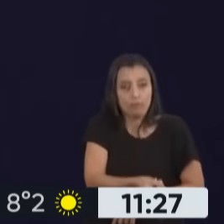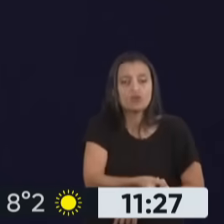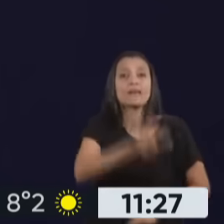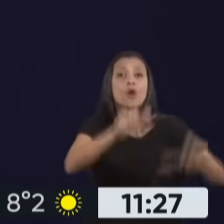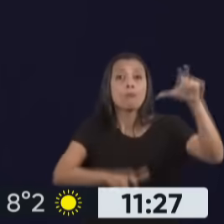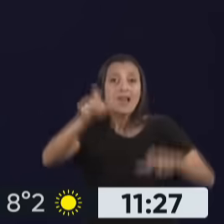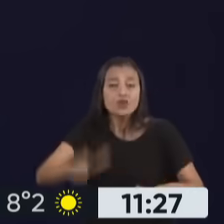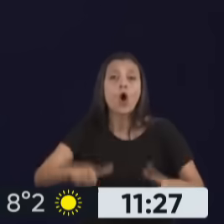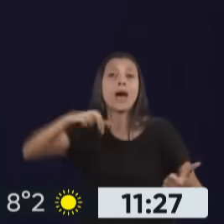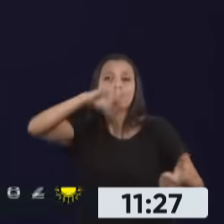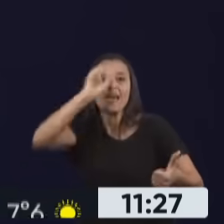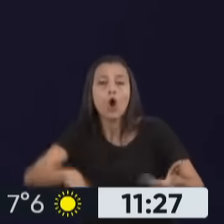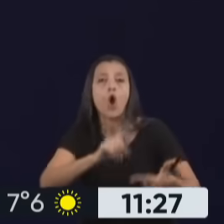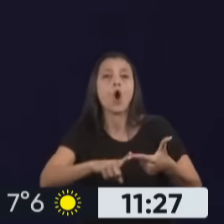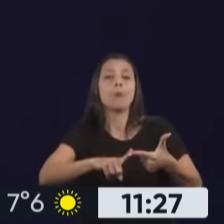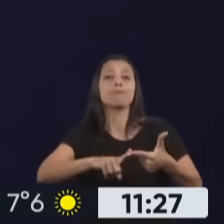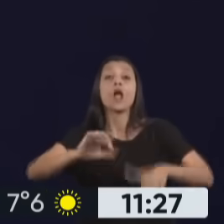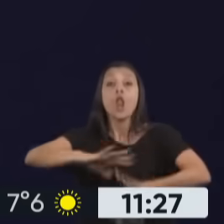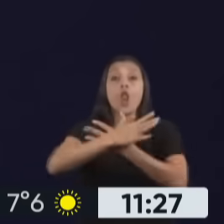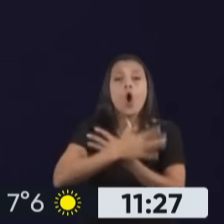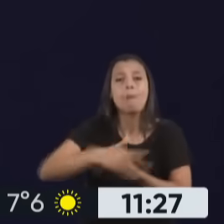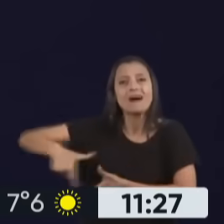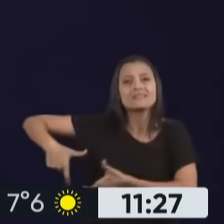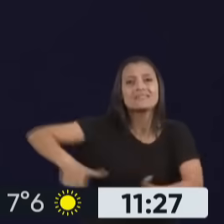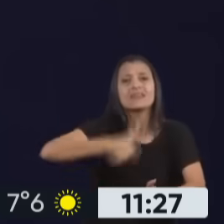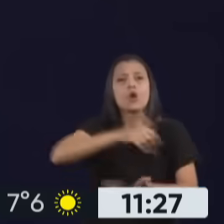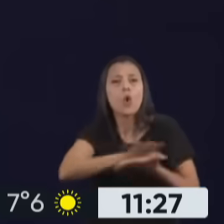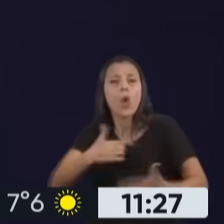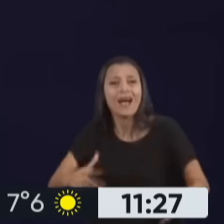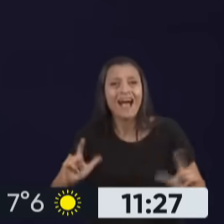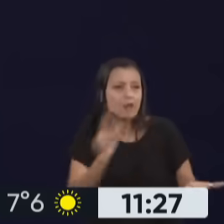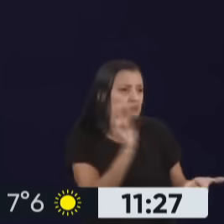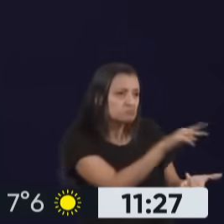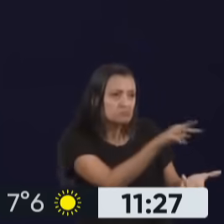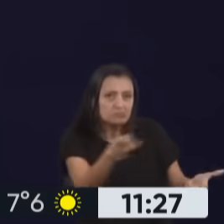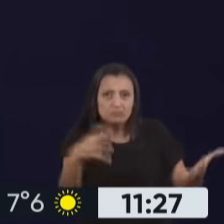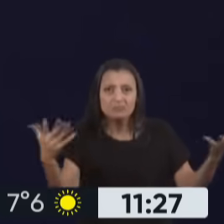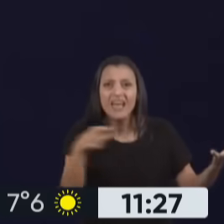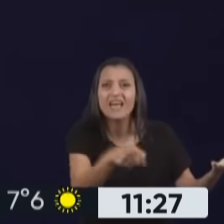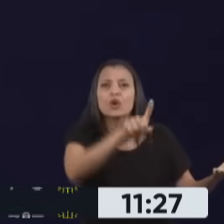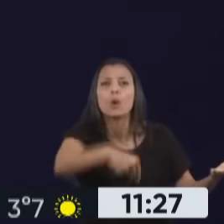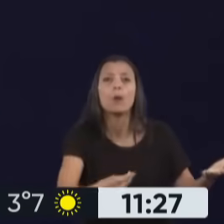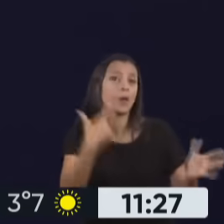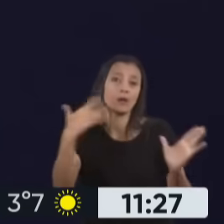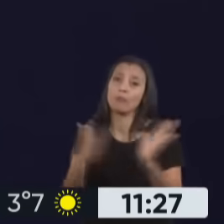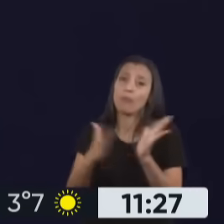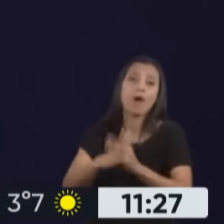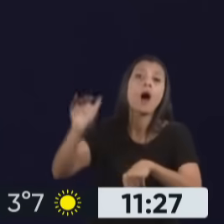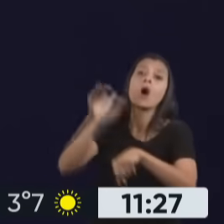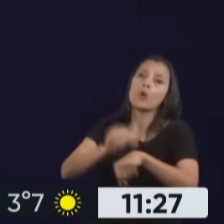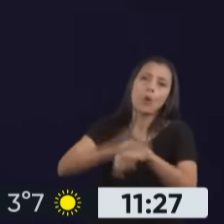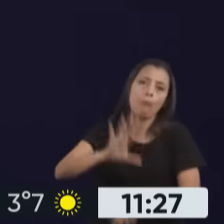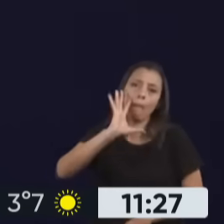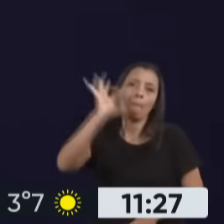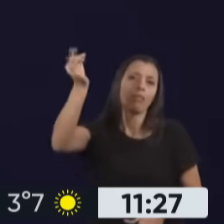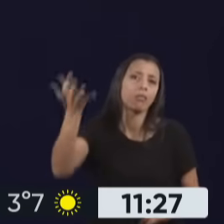Brown o Lomas de Zamora no tengan cloacas no es ni más ni menos que el fiel reflejo